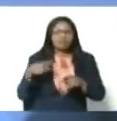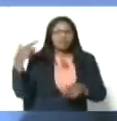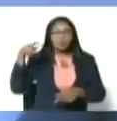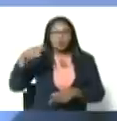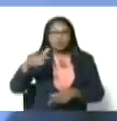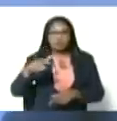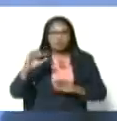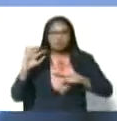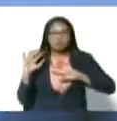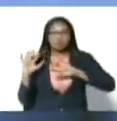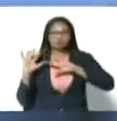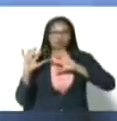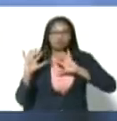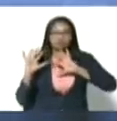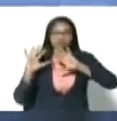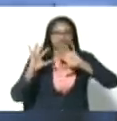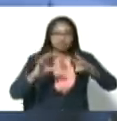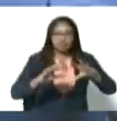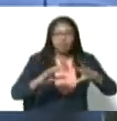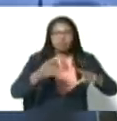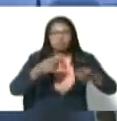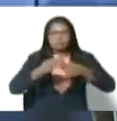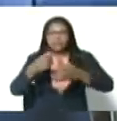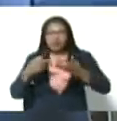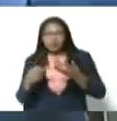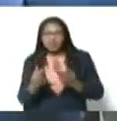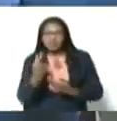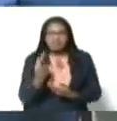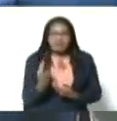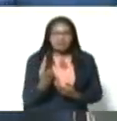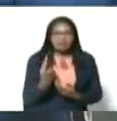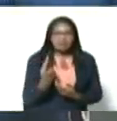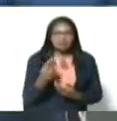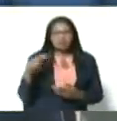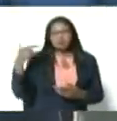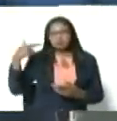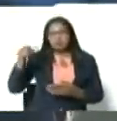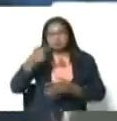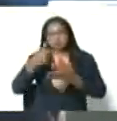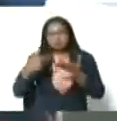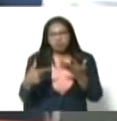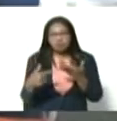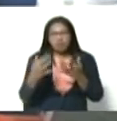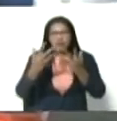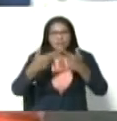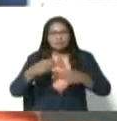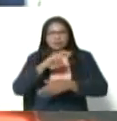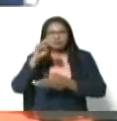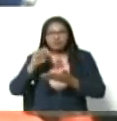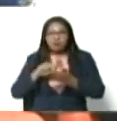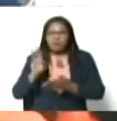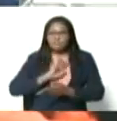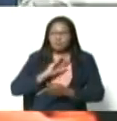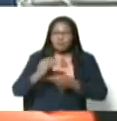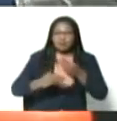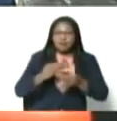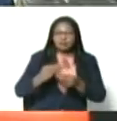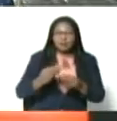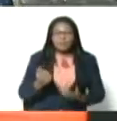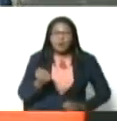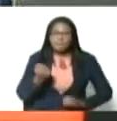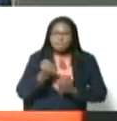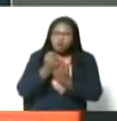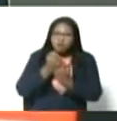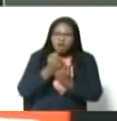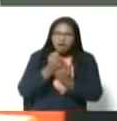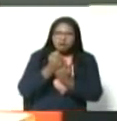venta masiva de todos los rubros, de todos los productos que vienen sacando estas empresas nacionales, que les va a servir a ellos para